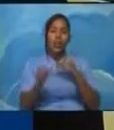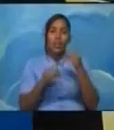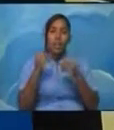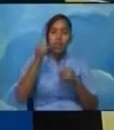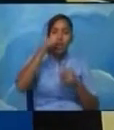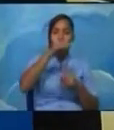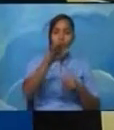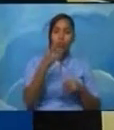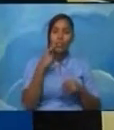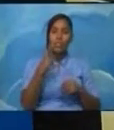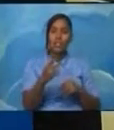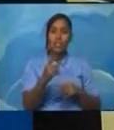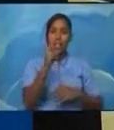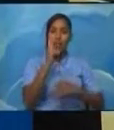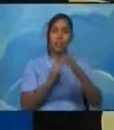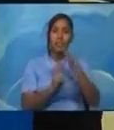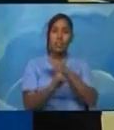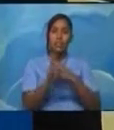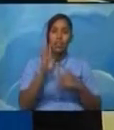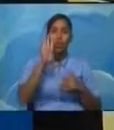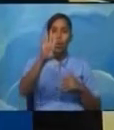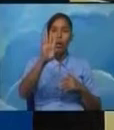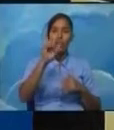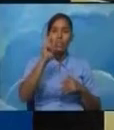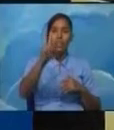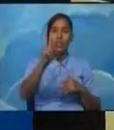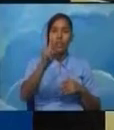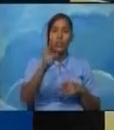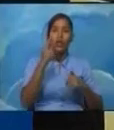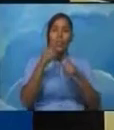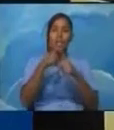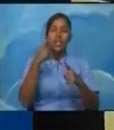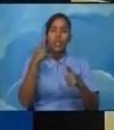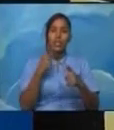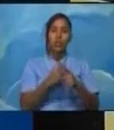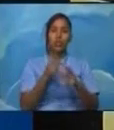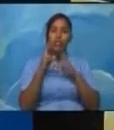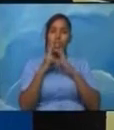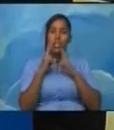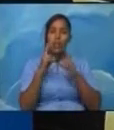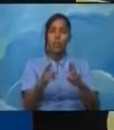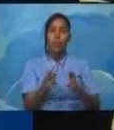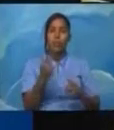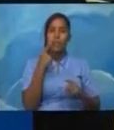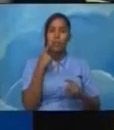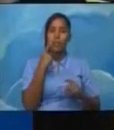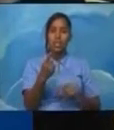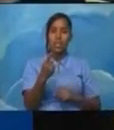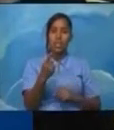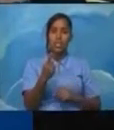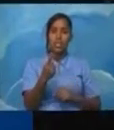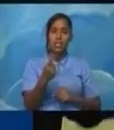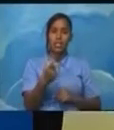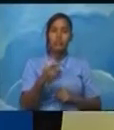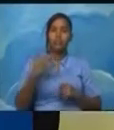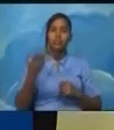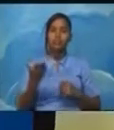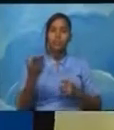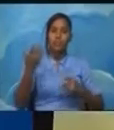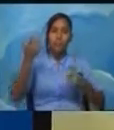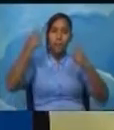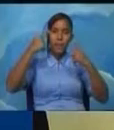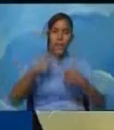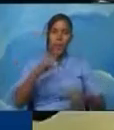leído. Dice el versículo 41: entonces respondiste y me dijiste: